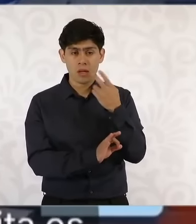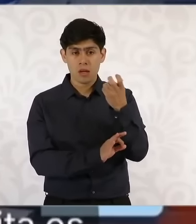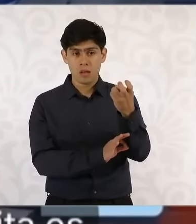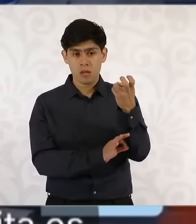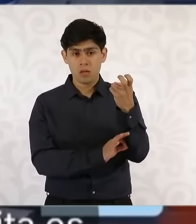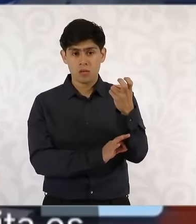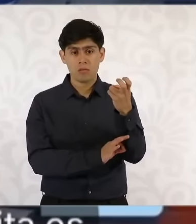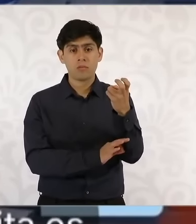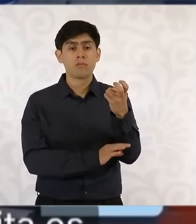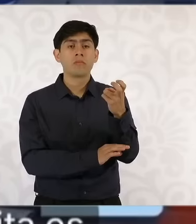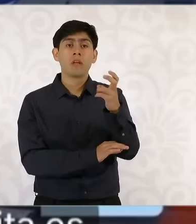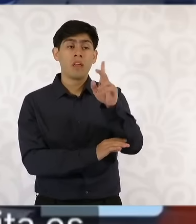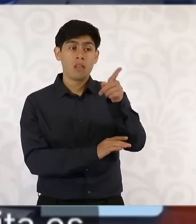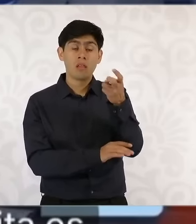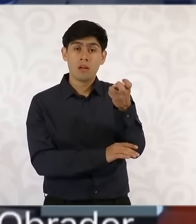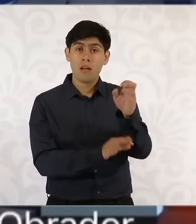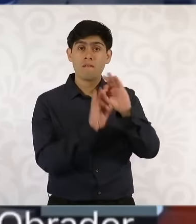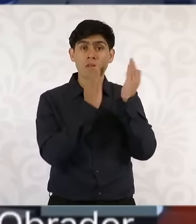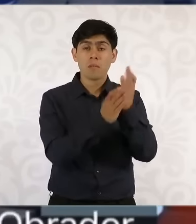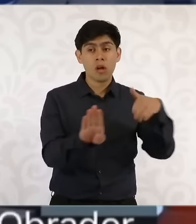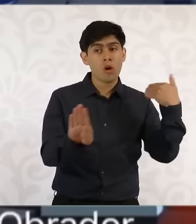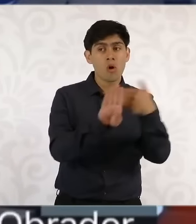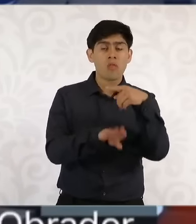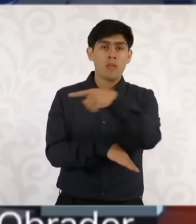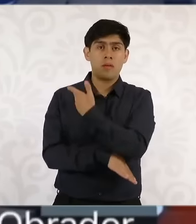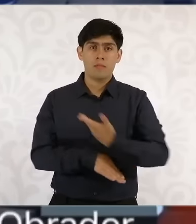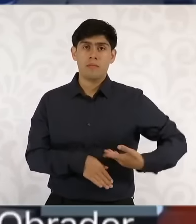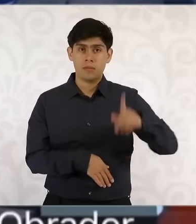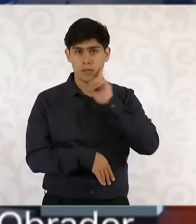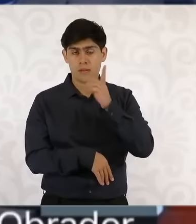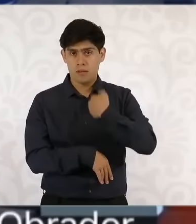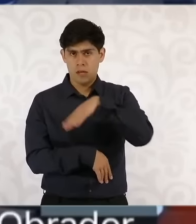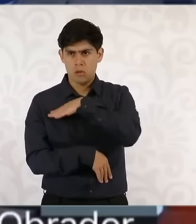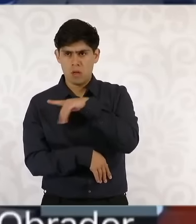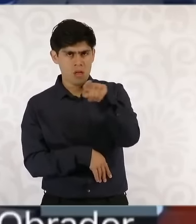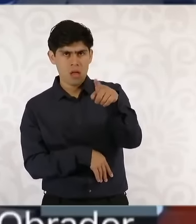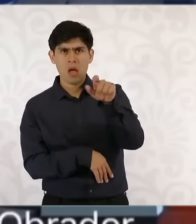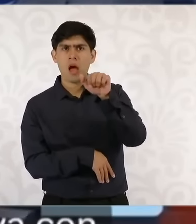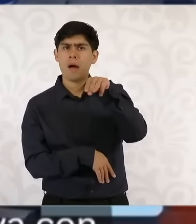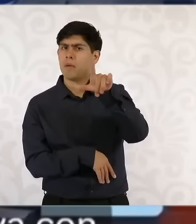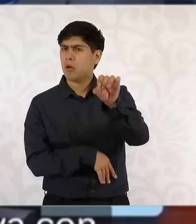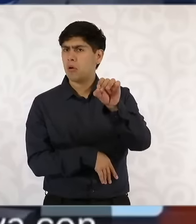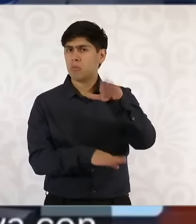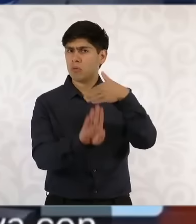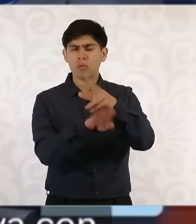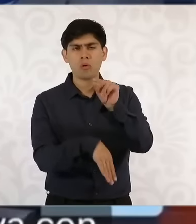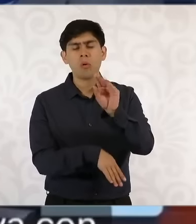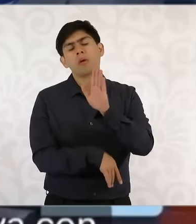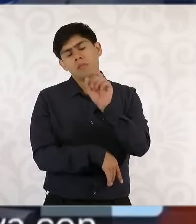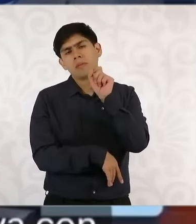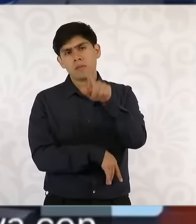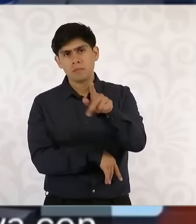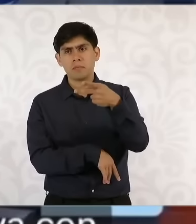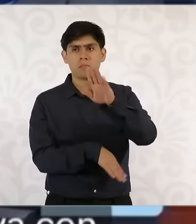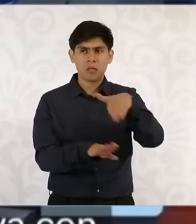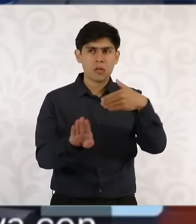go negative con Claudia, no con López Obrador, o también con López Obrador, pero ya con ella, con investigación